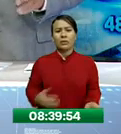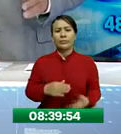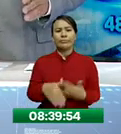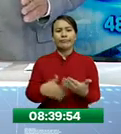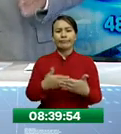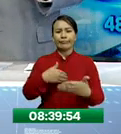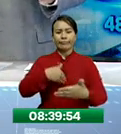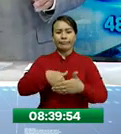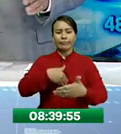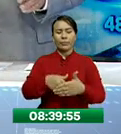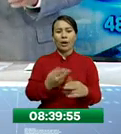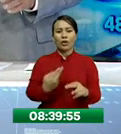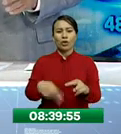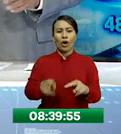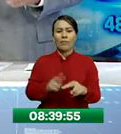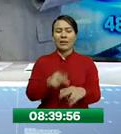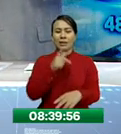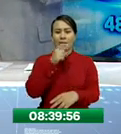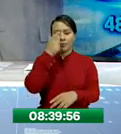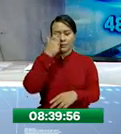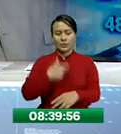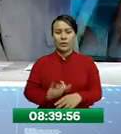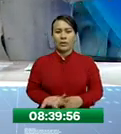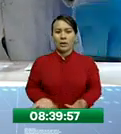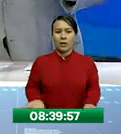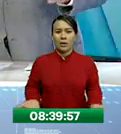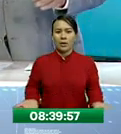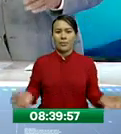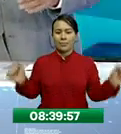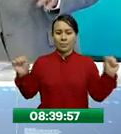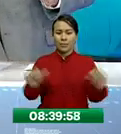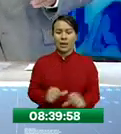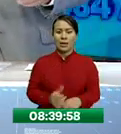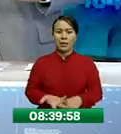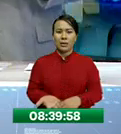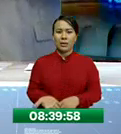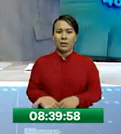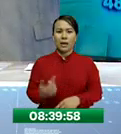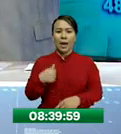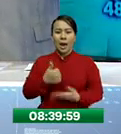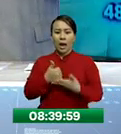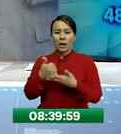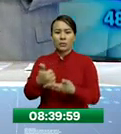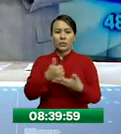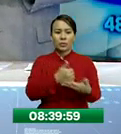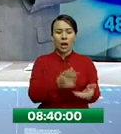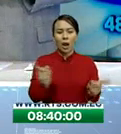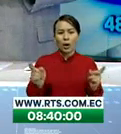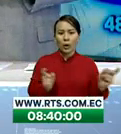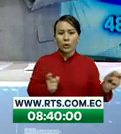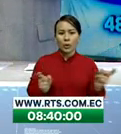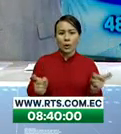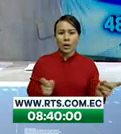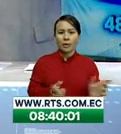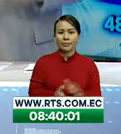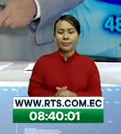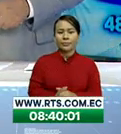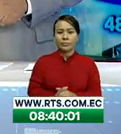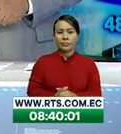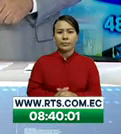límites normales de quien supuestamente está ahí para disque controlar. Si así